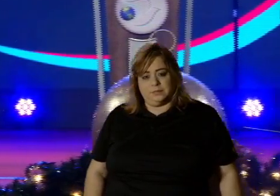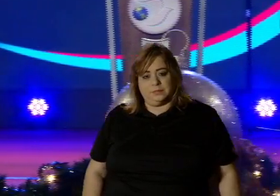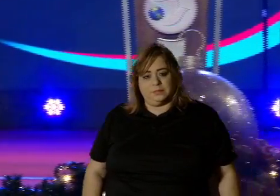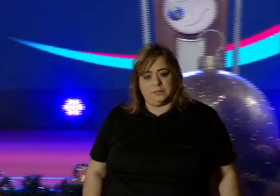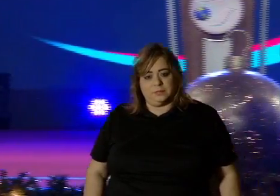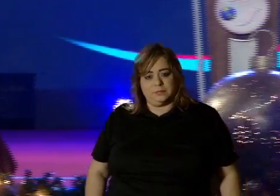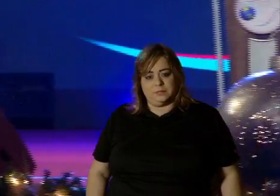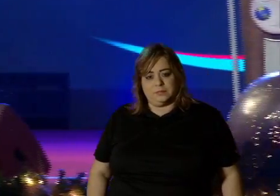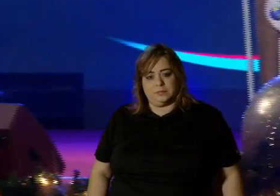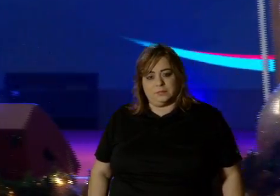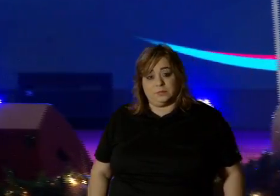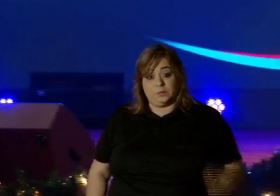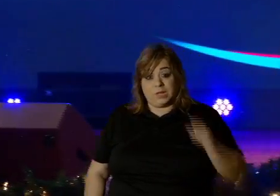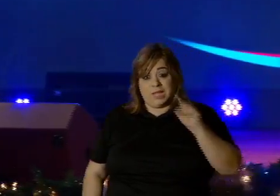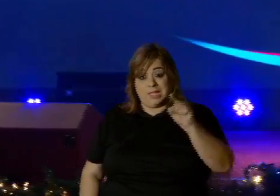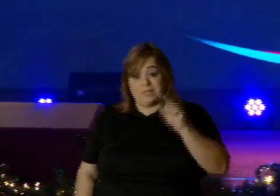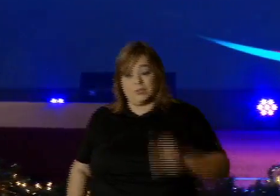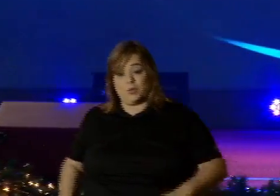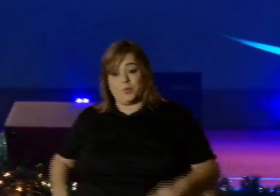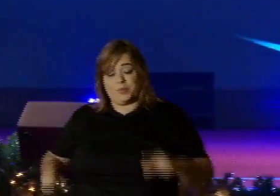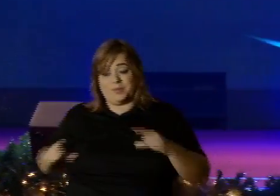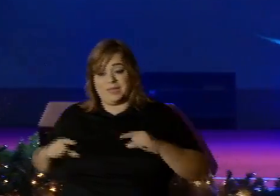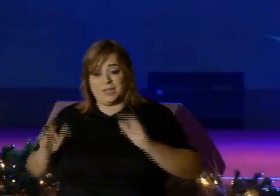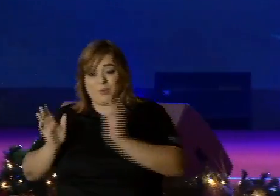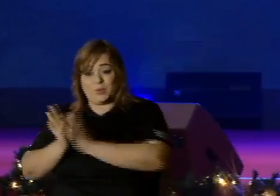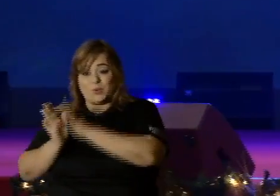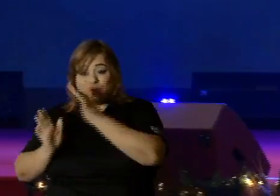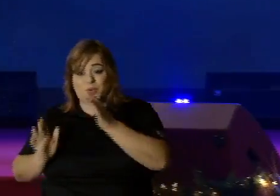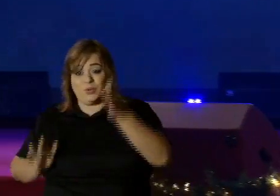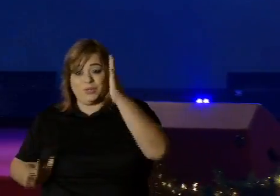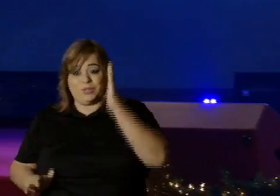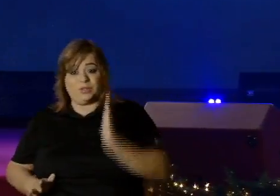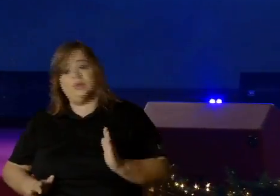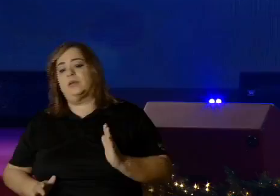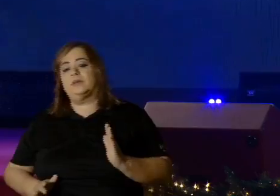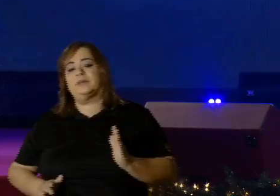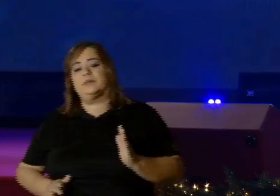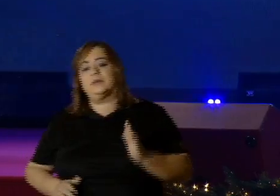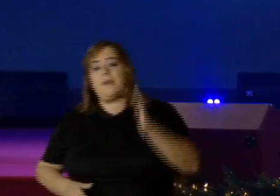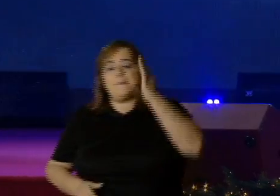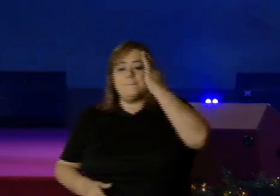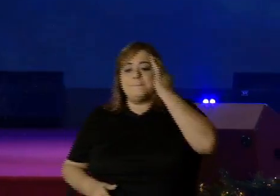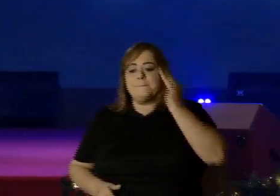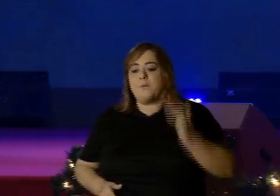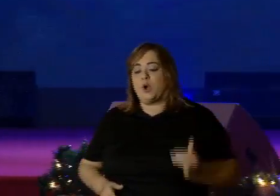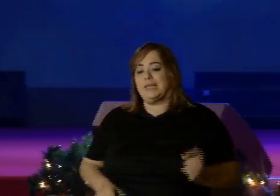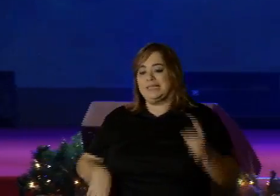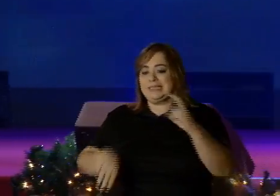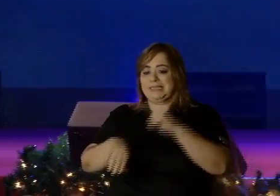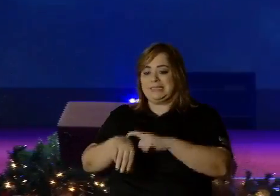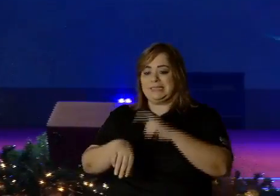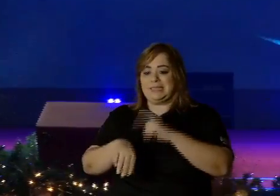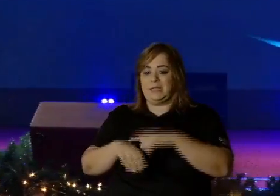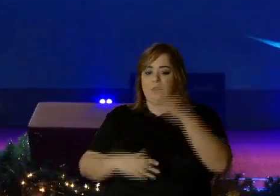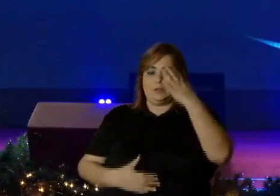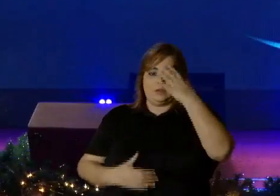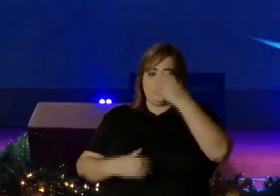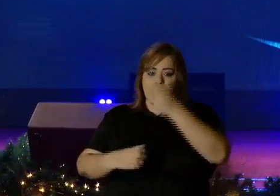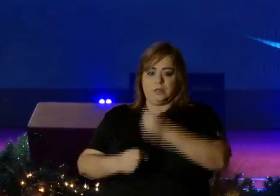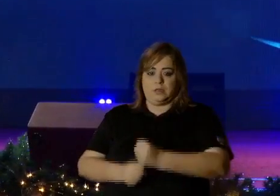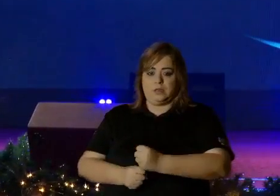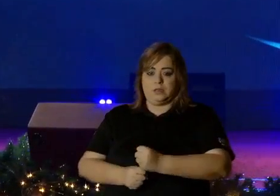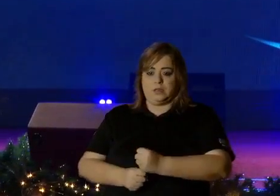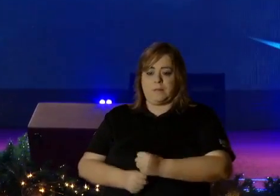Eso es vivir en la gloria de Dios. Ese es el tiempo de confiar. Yo tengo a